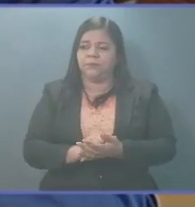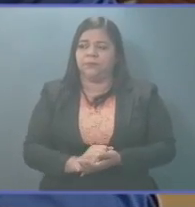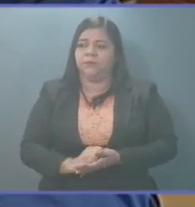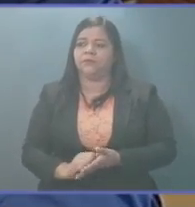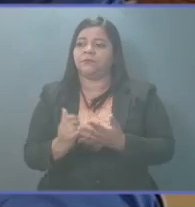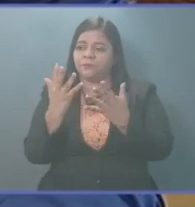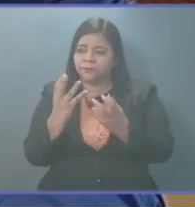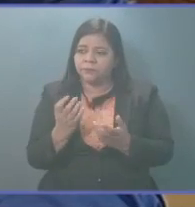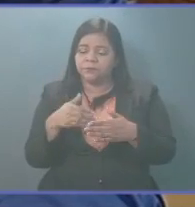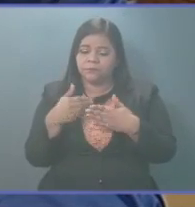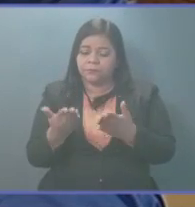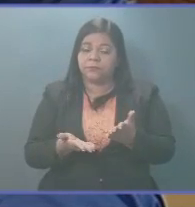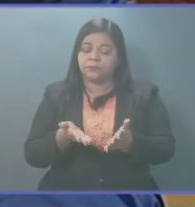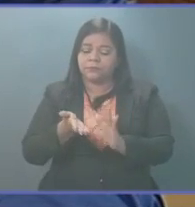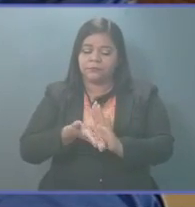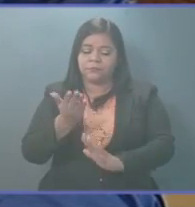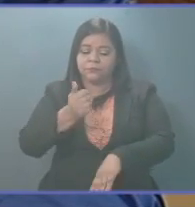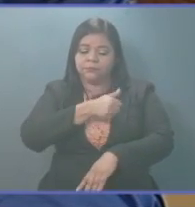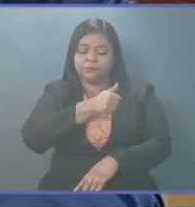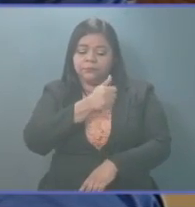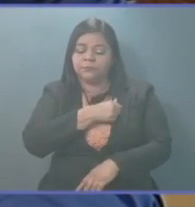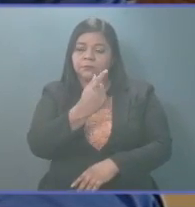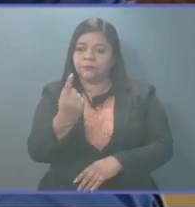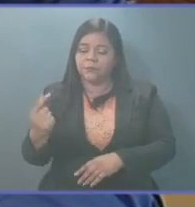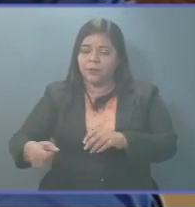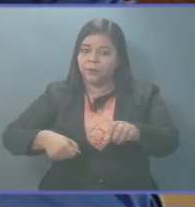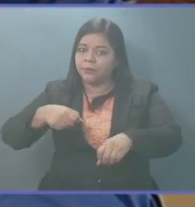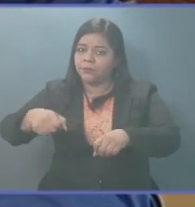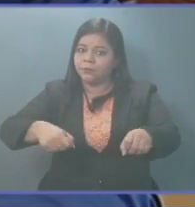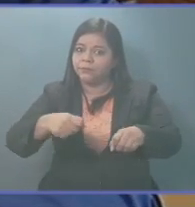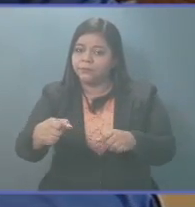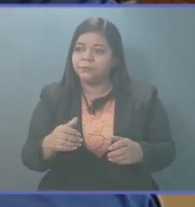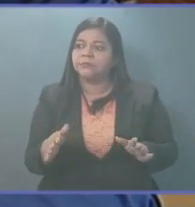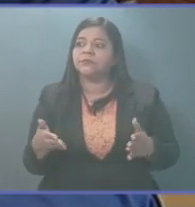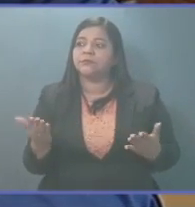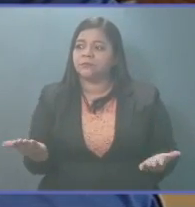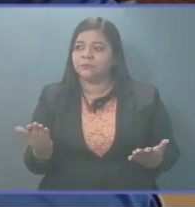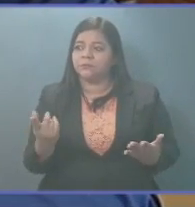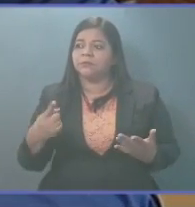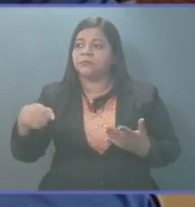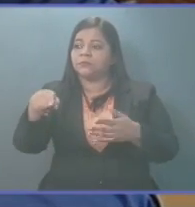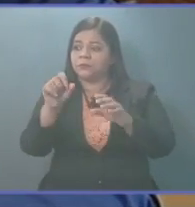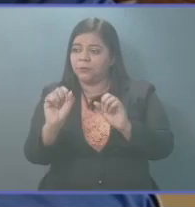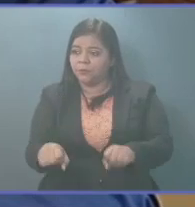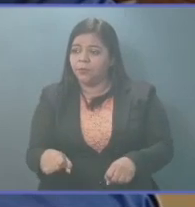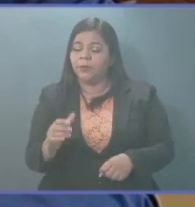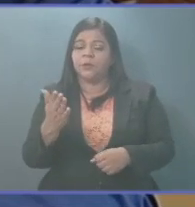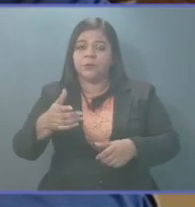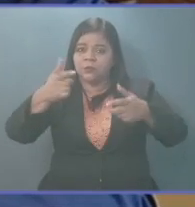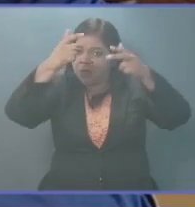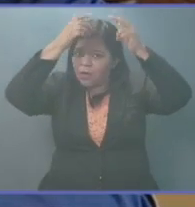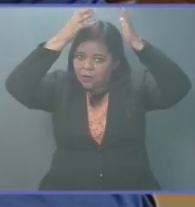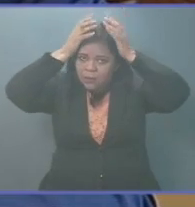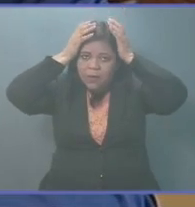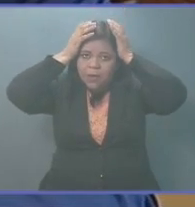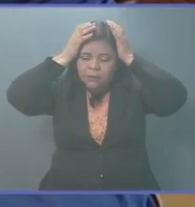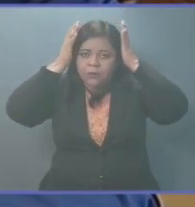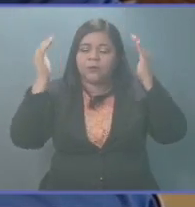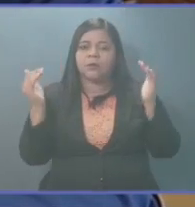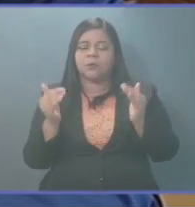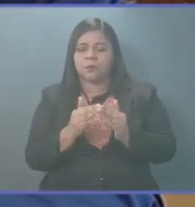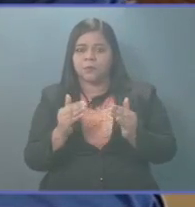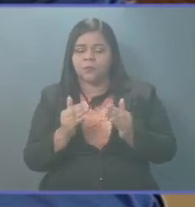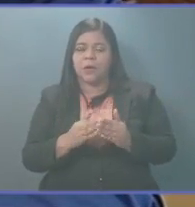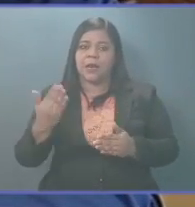da responsabilidades a los ciclistas para que ellos tengan que usar casco, que la bicicleta tenga